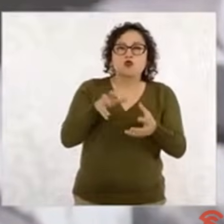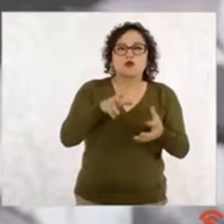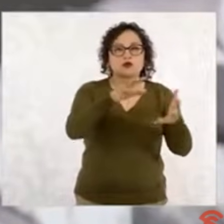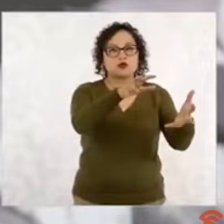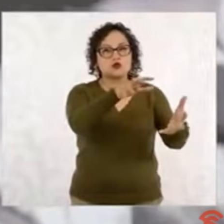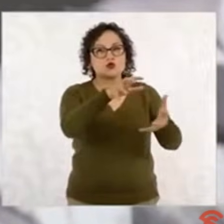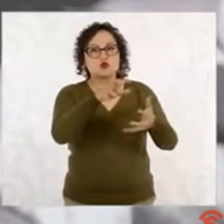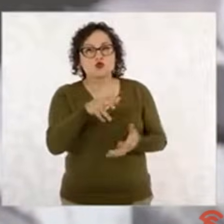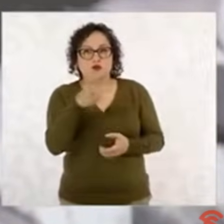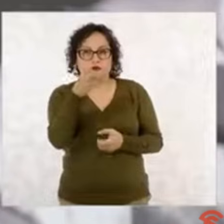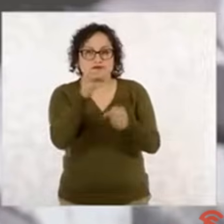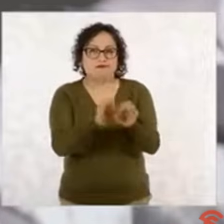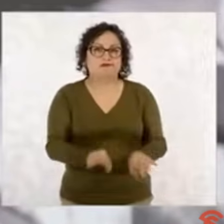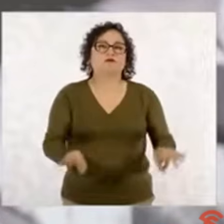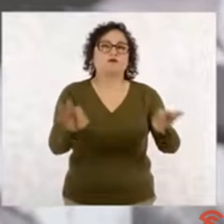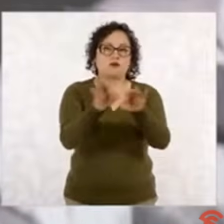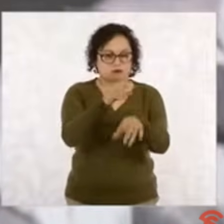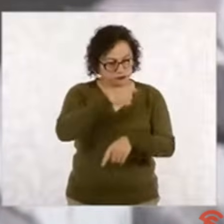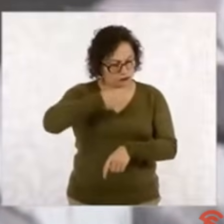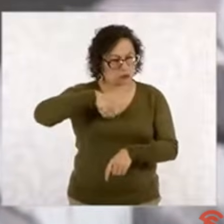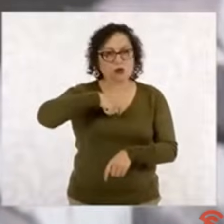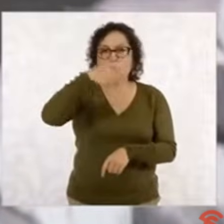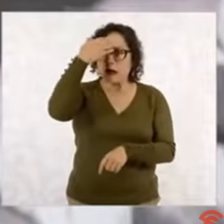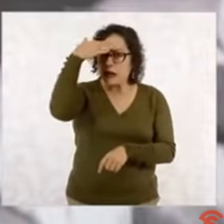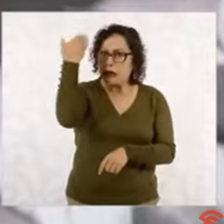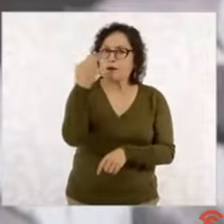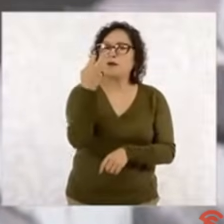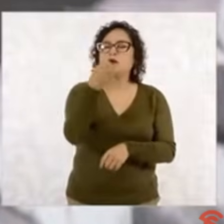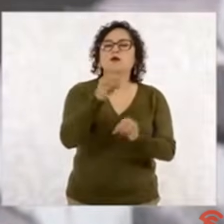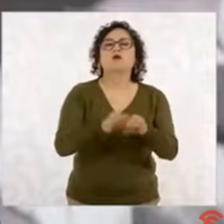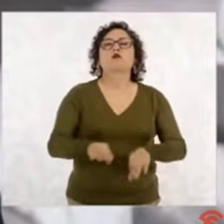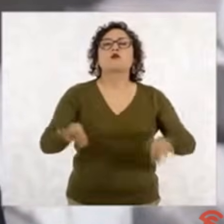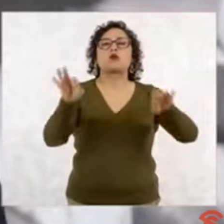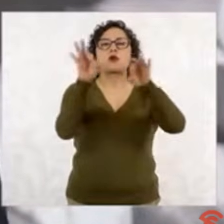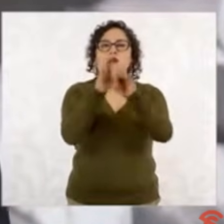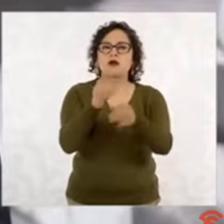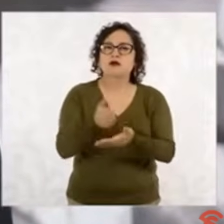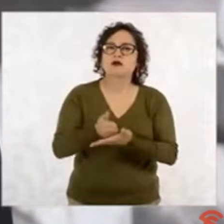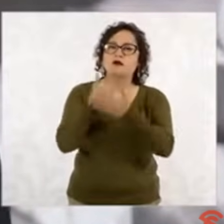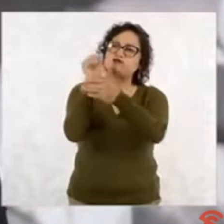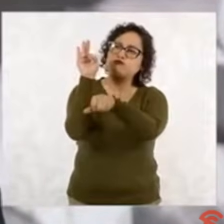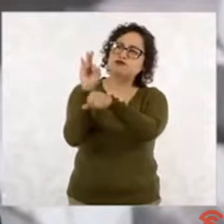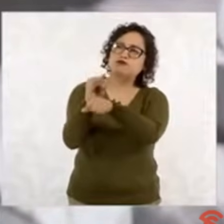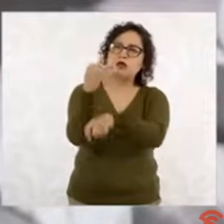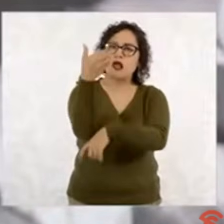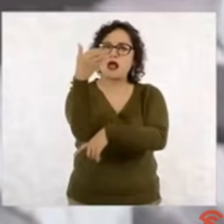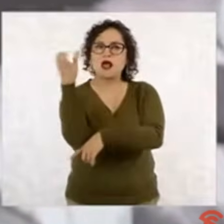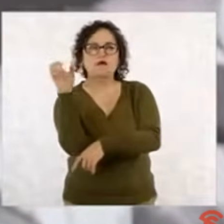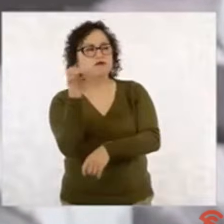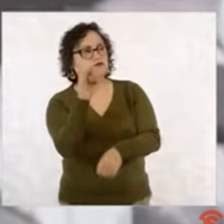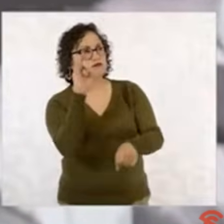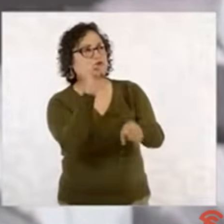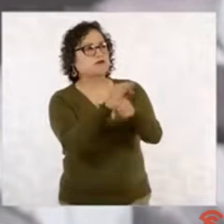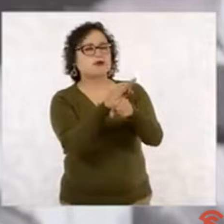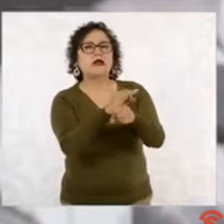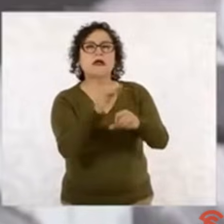pluvial, es un mecanismo que ayuda mucho a agricultores y a comunidades que se encuentran en zonas